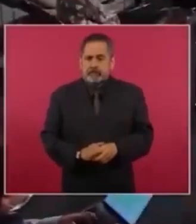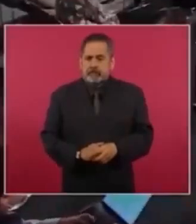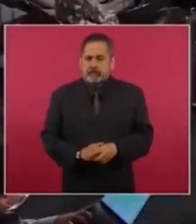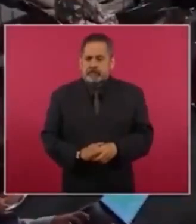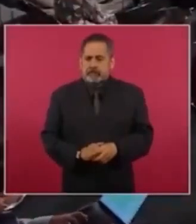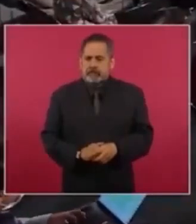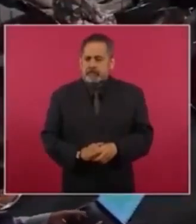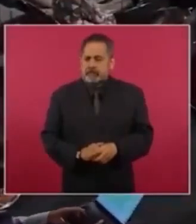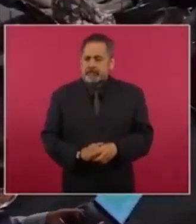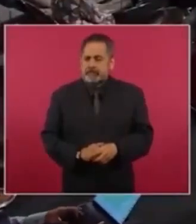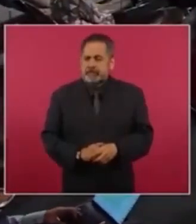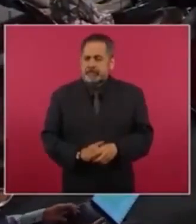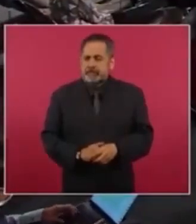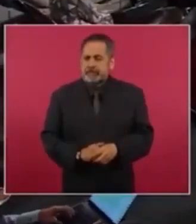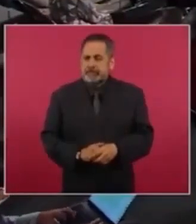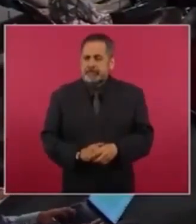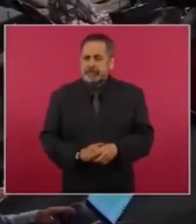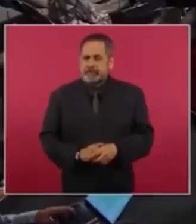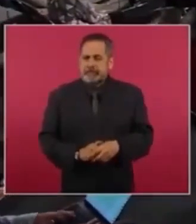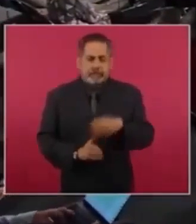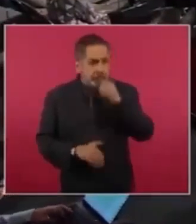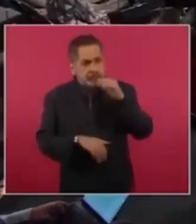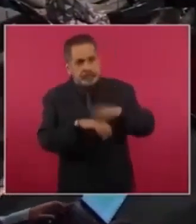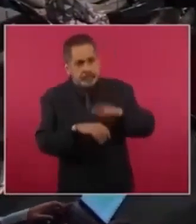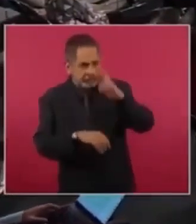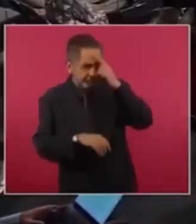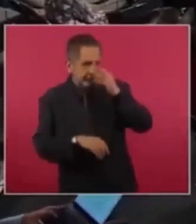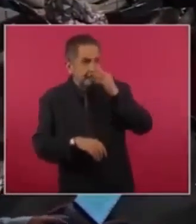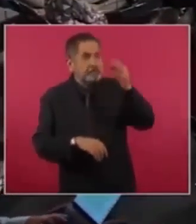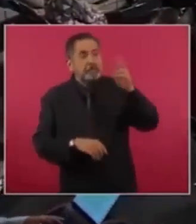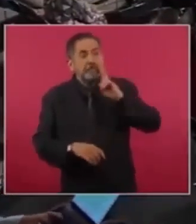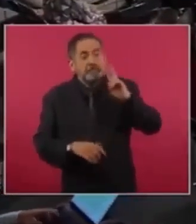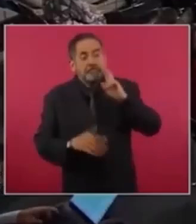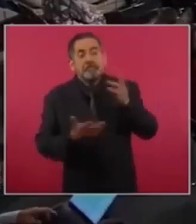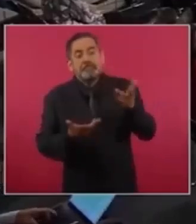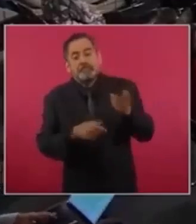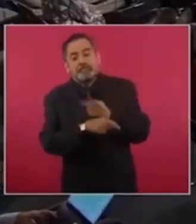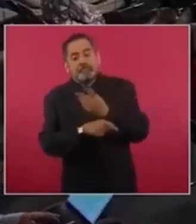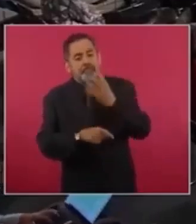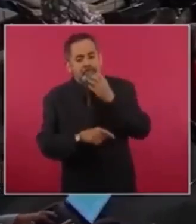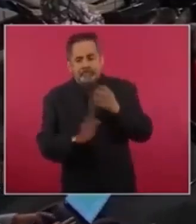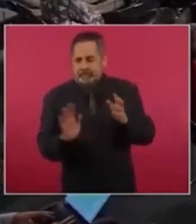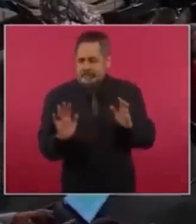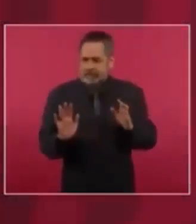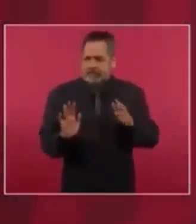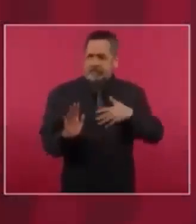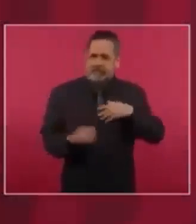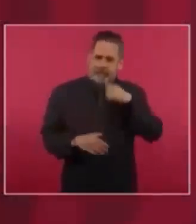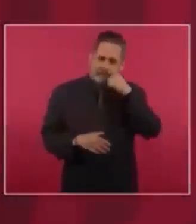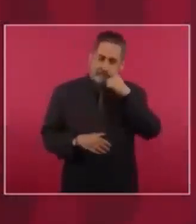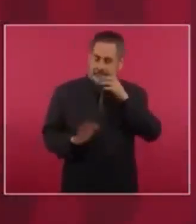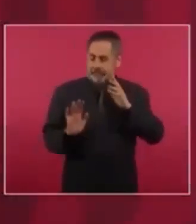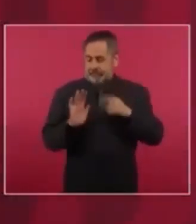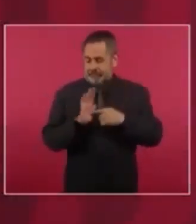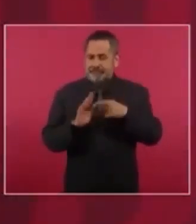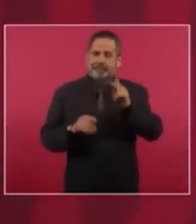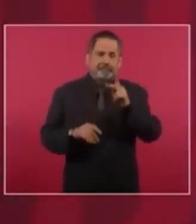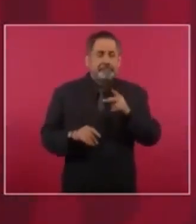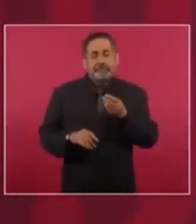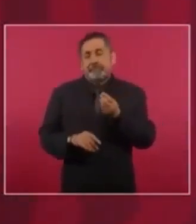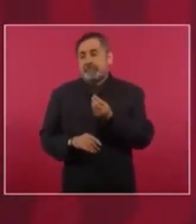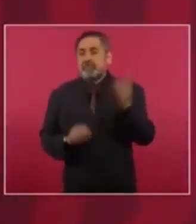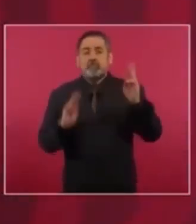Pues a ver, ya con ese recordatorio, ¿no? Porque no es para presumir, pero la mañanera